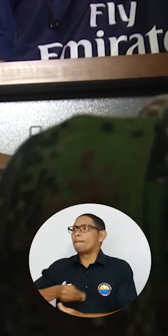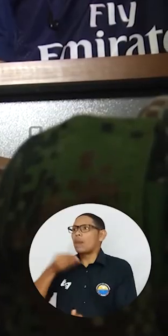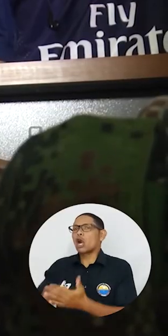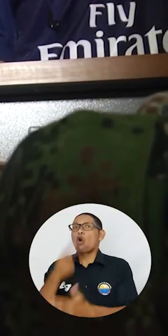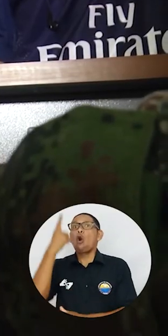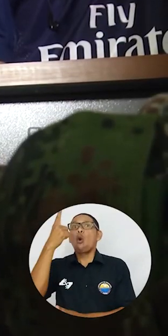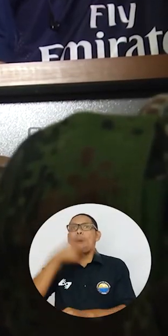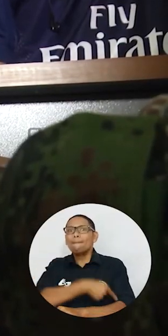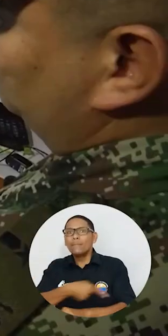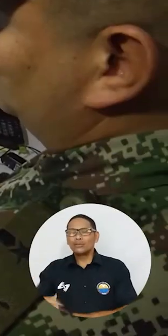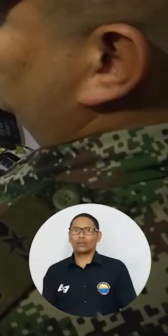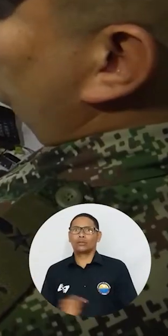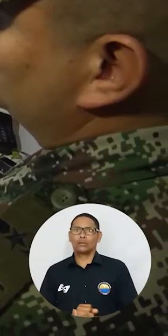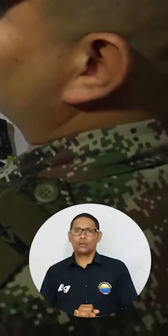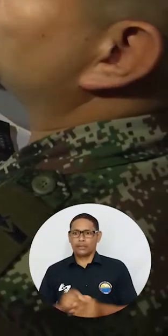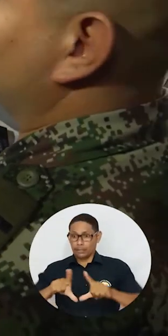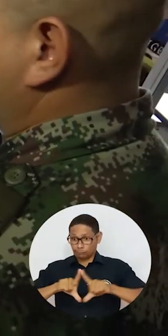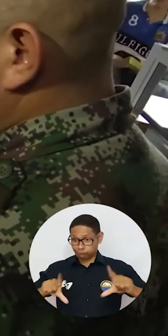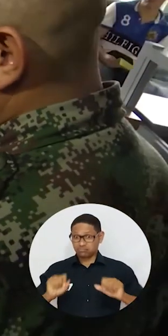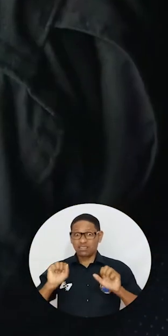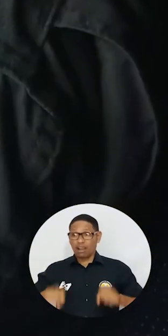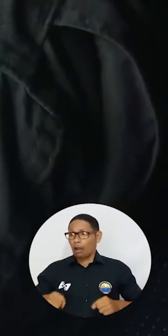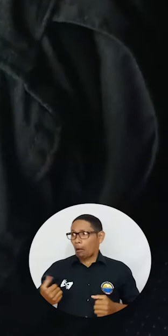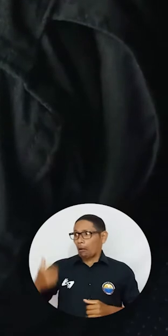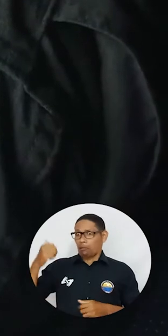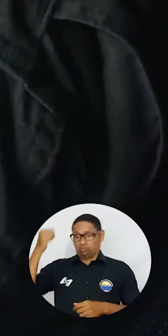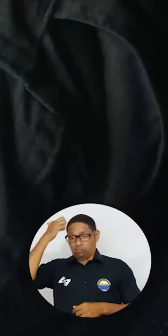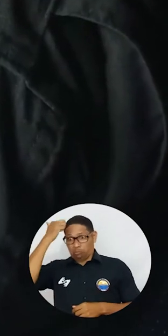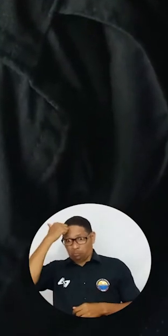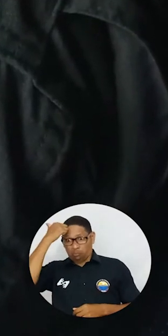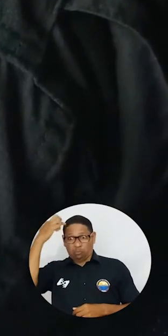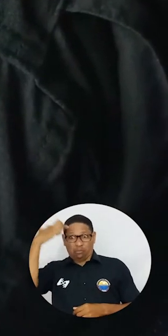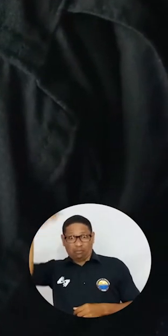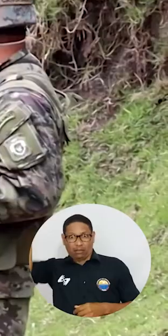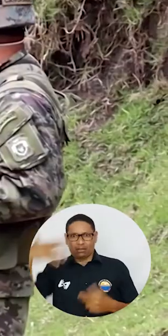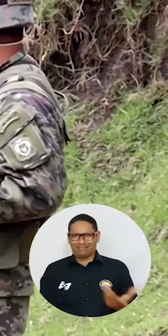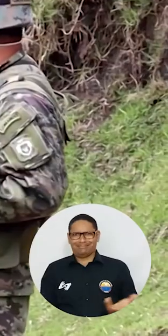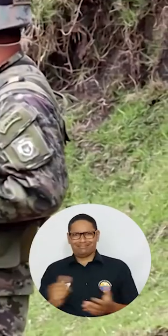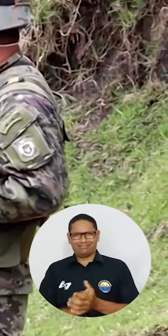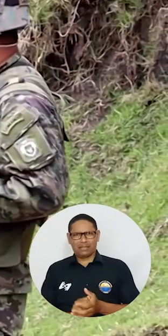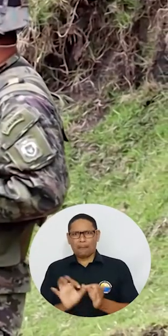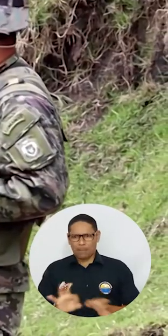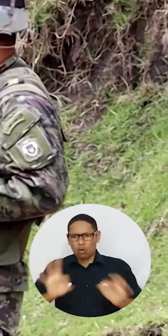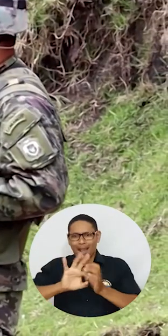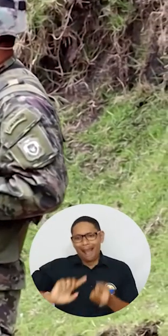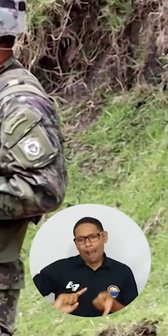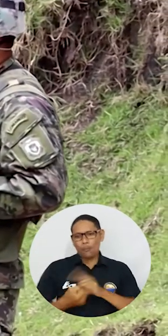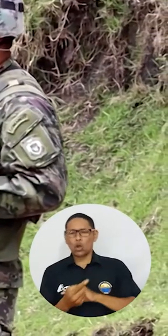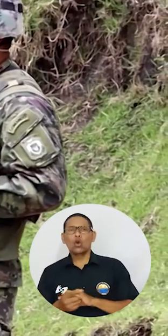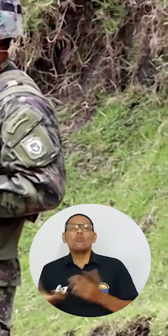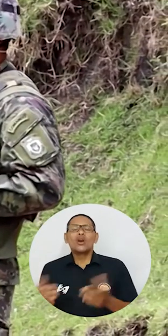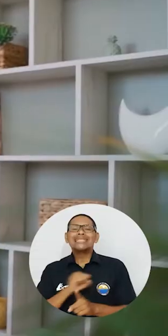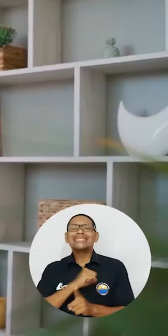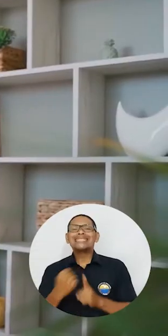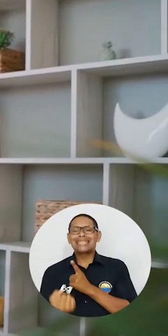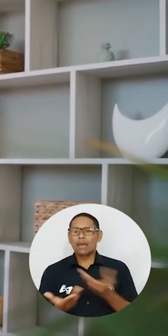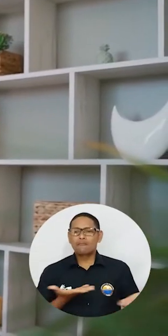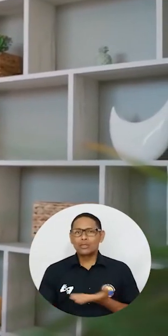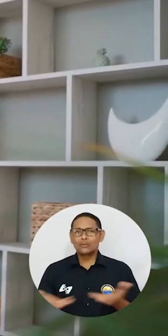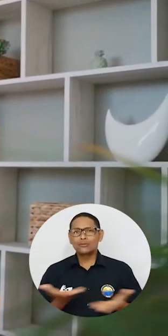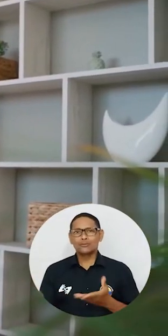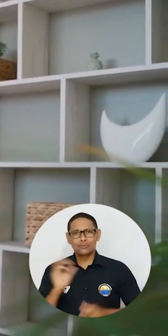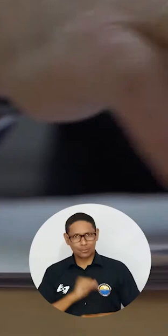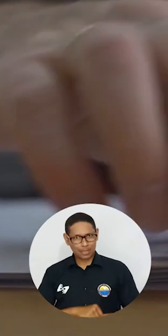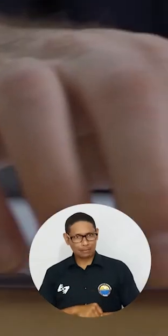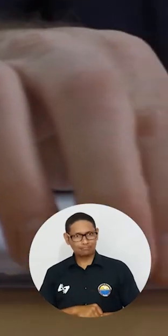pagar 1.000.000 de pesos por un papel que no te habilita para ejercer una profesión. Transformemos eso en un servicio social obligatorio.